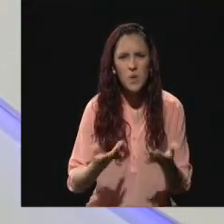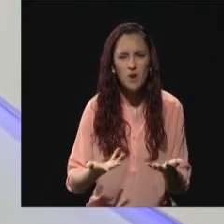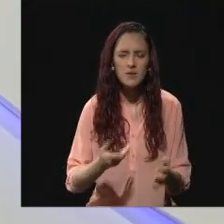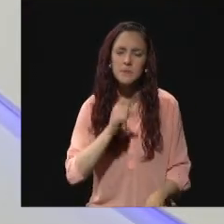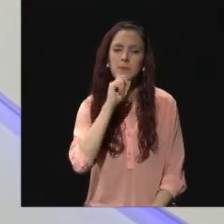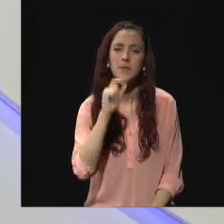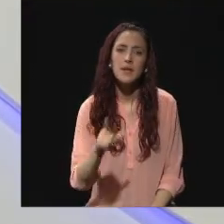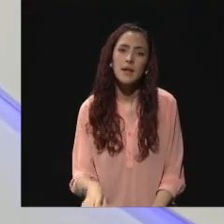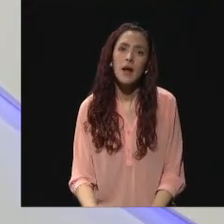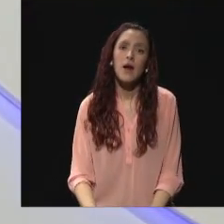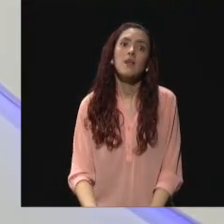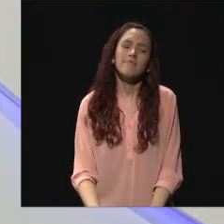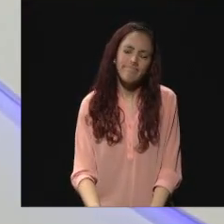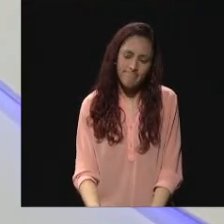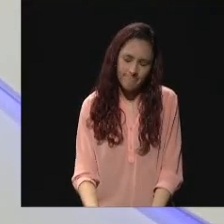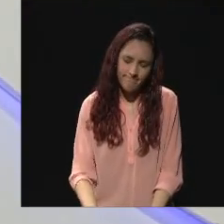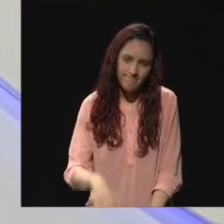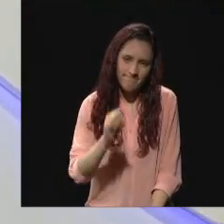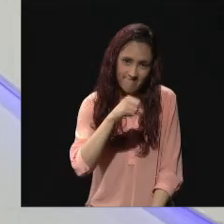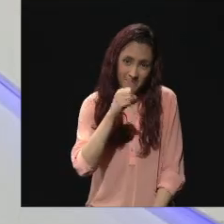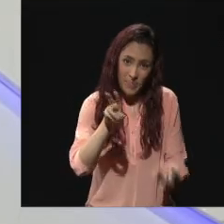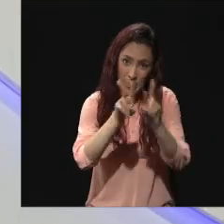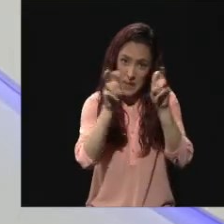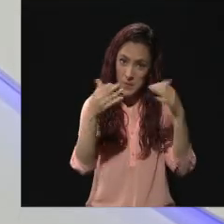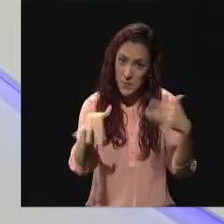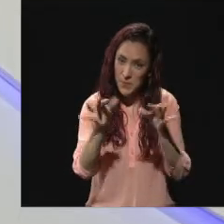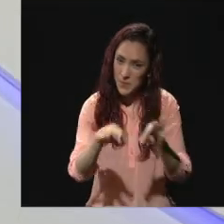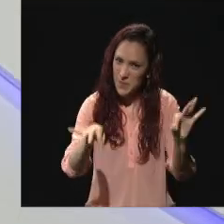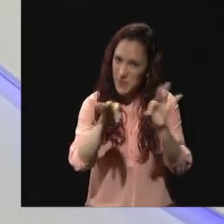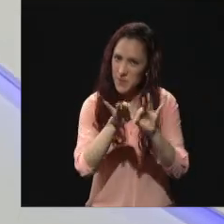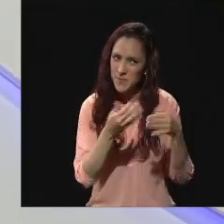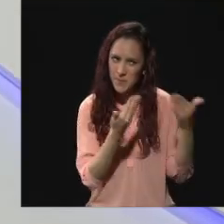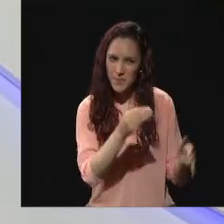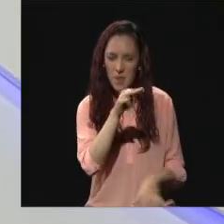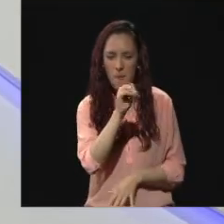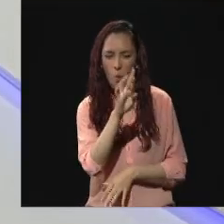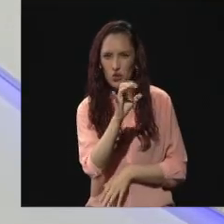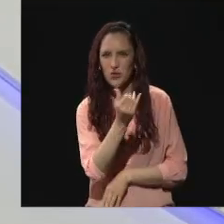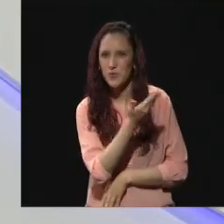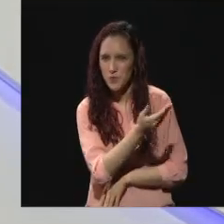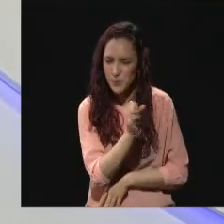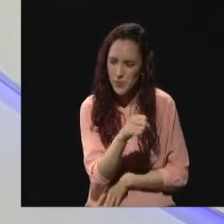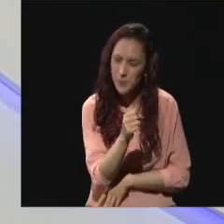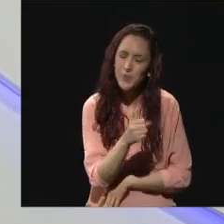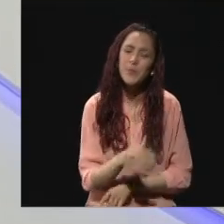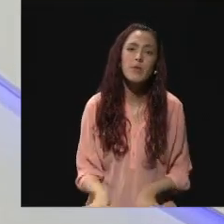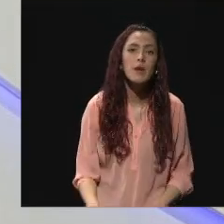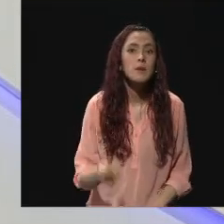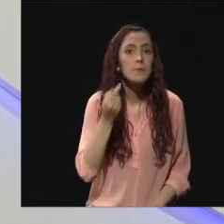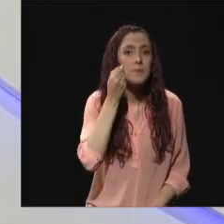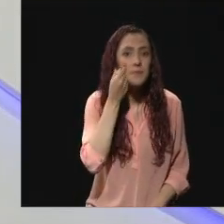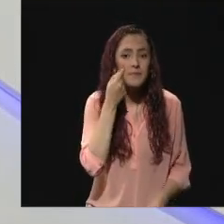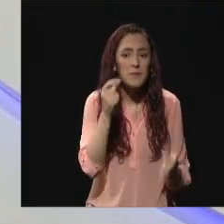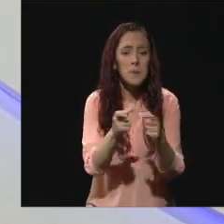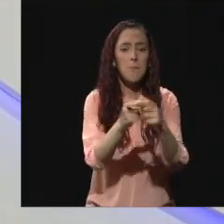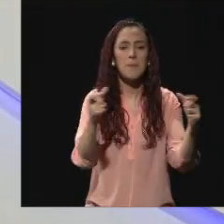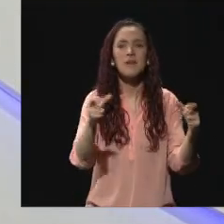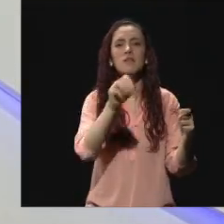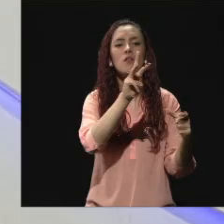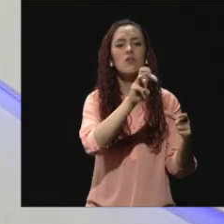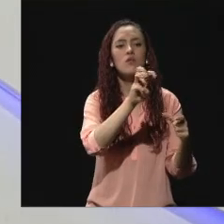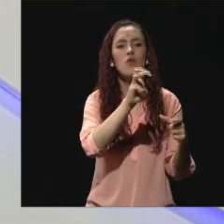pues ese es un tema bien importante oricio porque lo primero que hay que decir es que el 80%